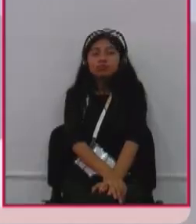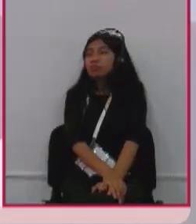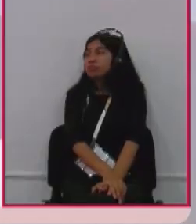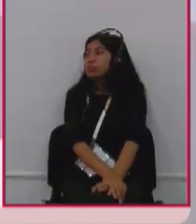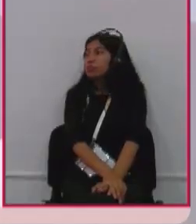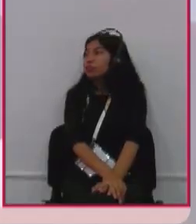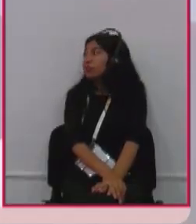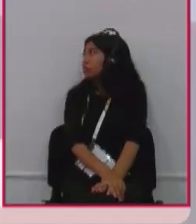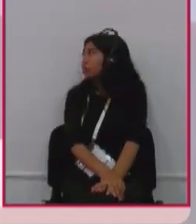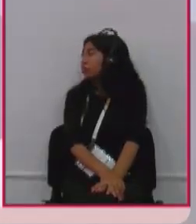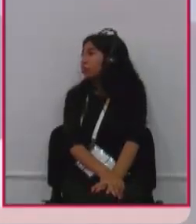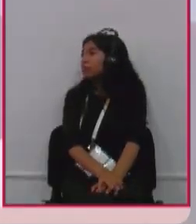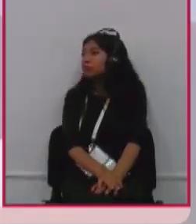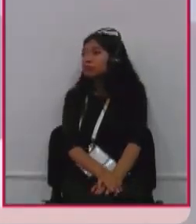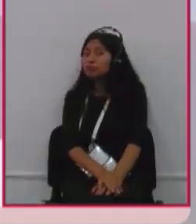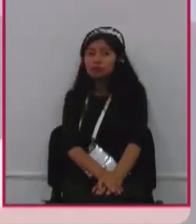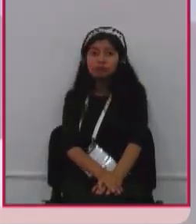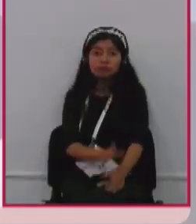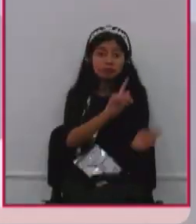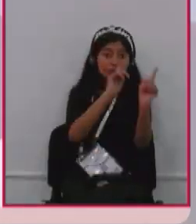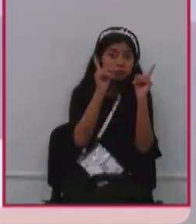pregunta?